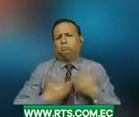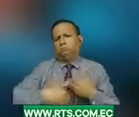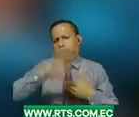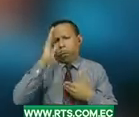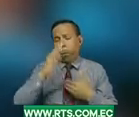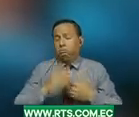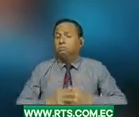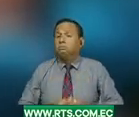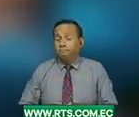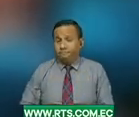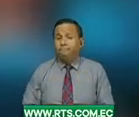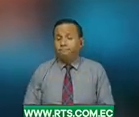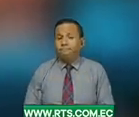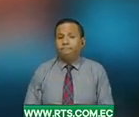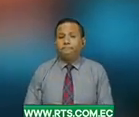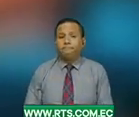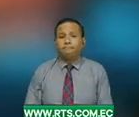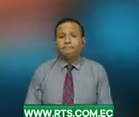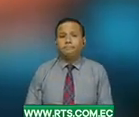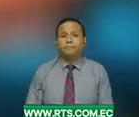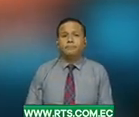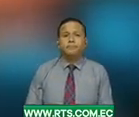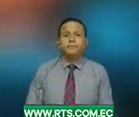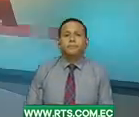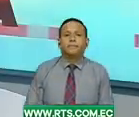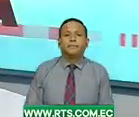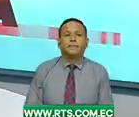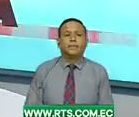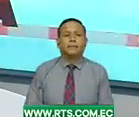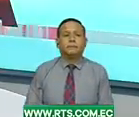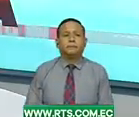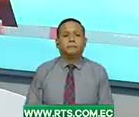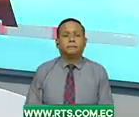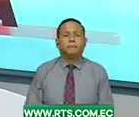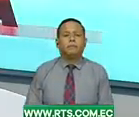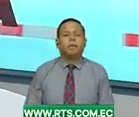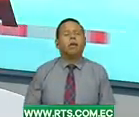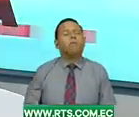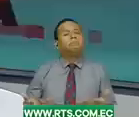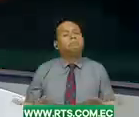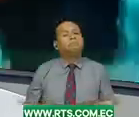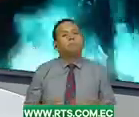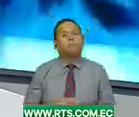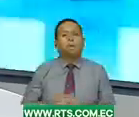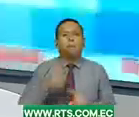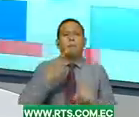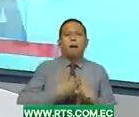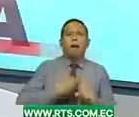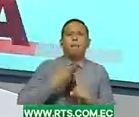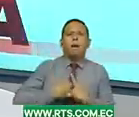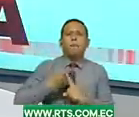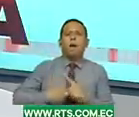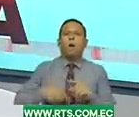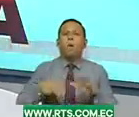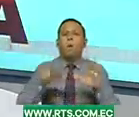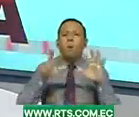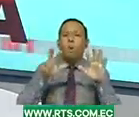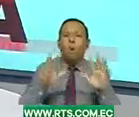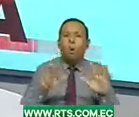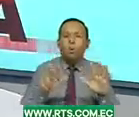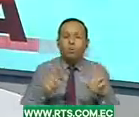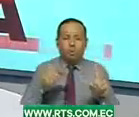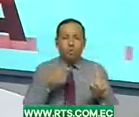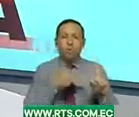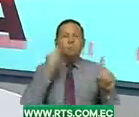por ahora, informó Marilyn Jaramillo. Después de 8 meses de haber sobrevivido a un ataque al